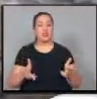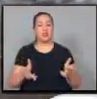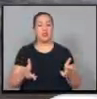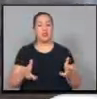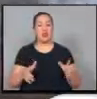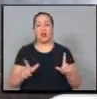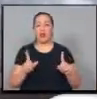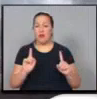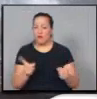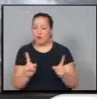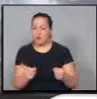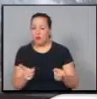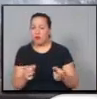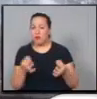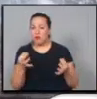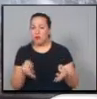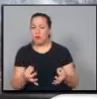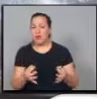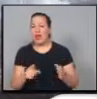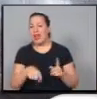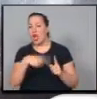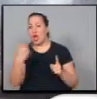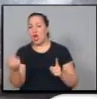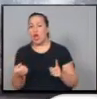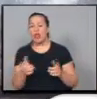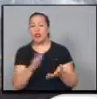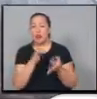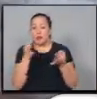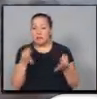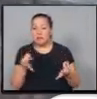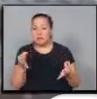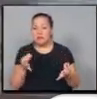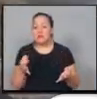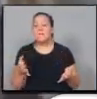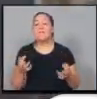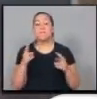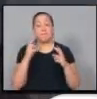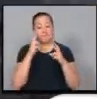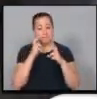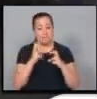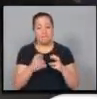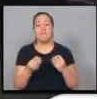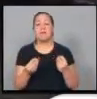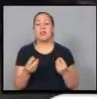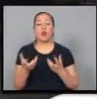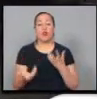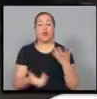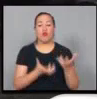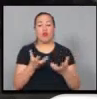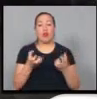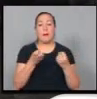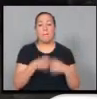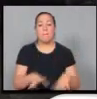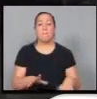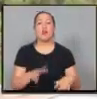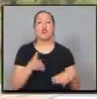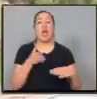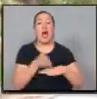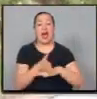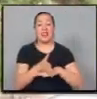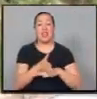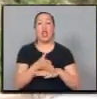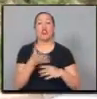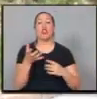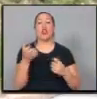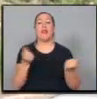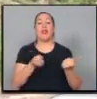estaban intactas, del otro lado justamente están intactas. Bueno, según las pericias, el fuego habría comenzado en el interior del vehículo, por